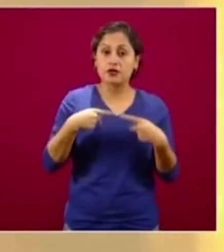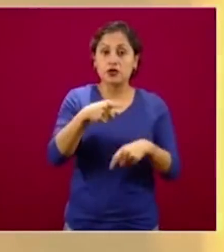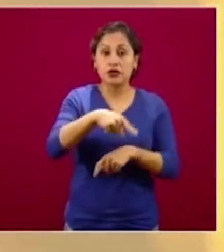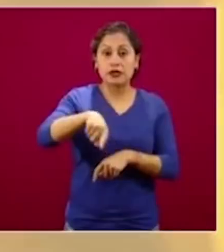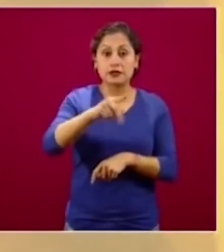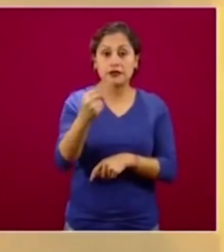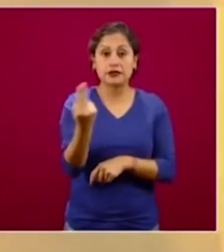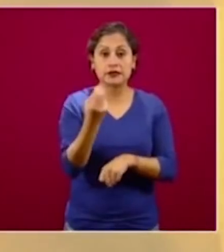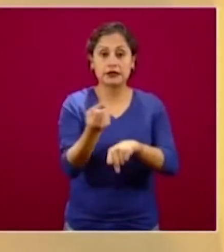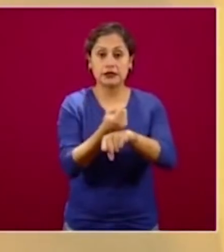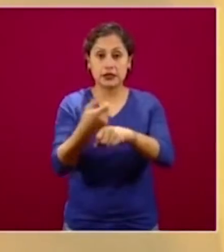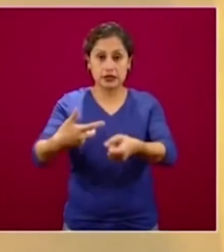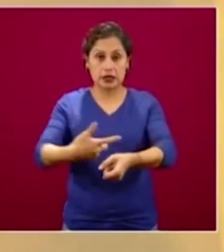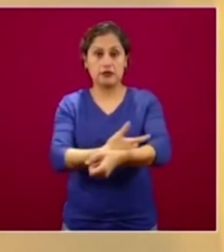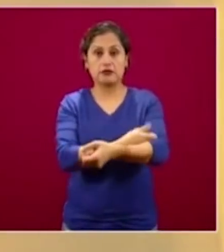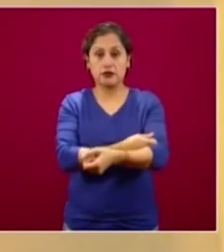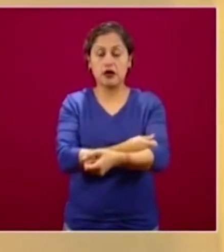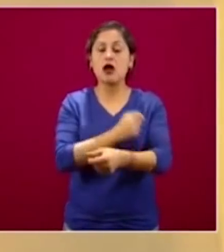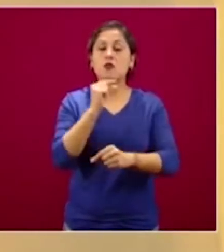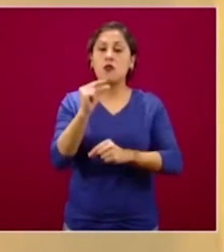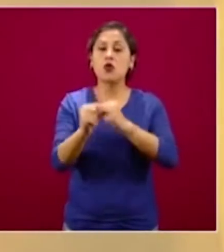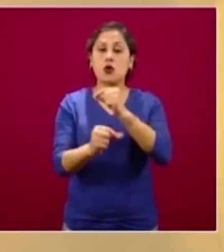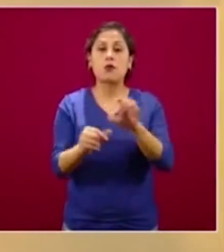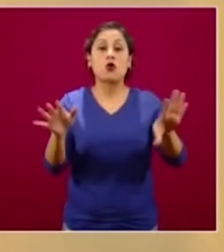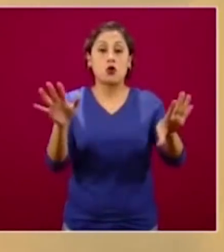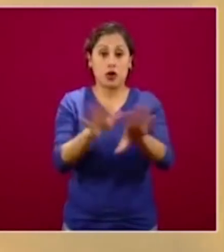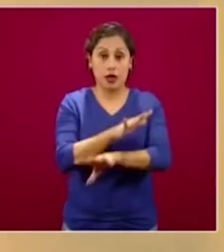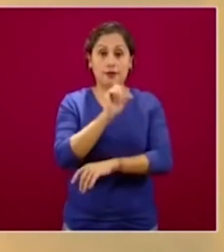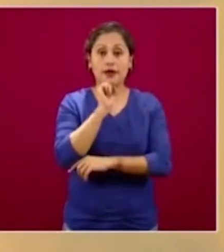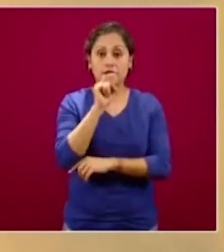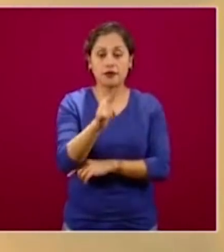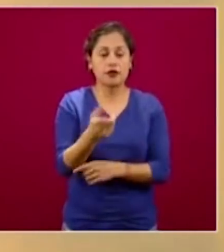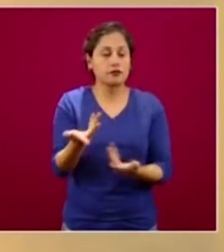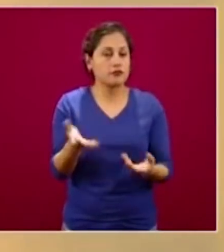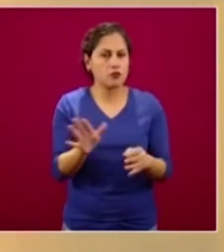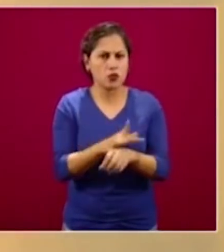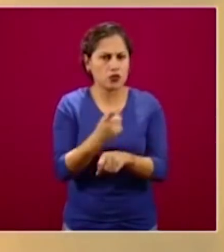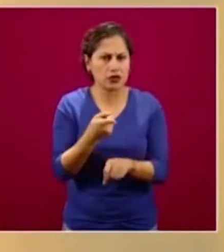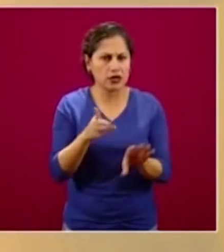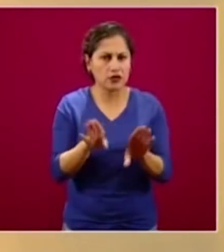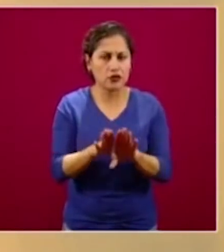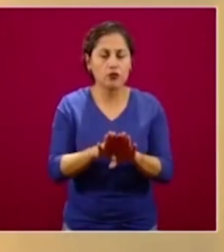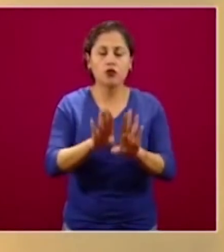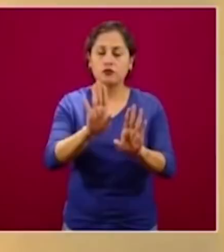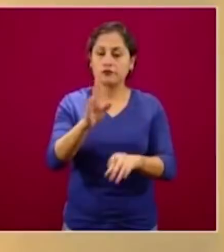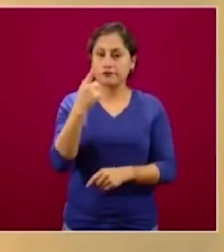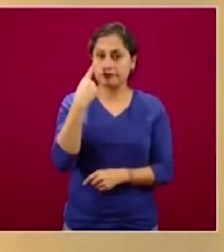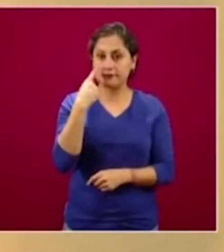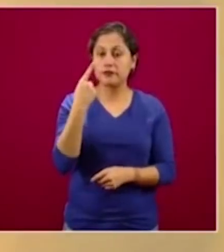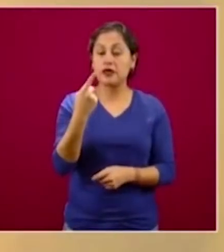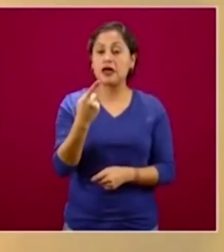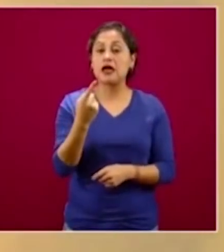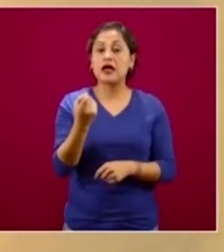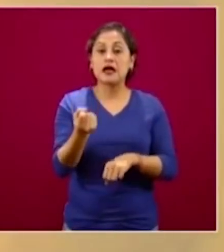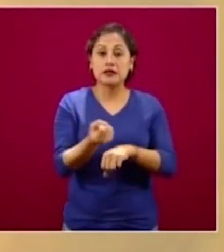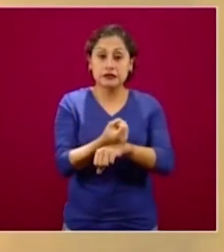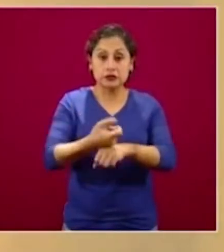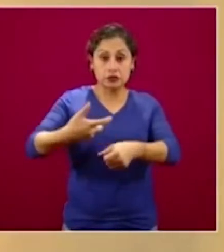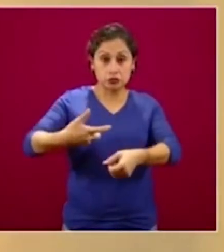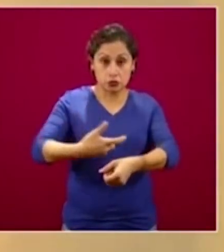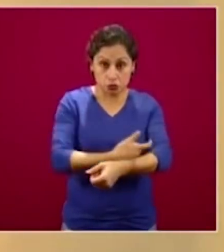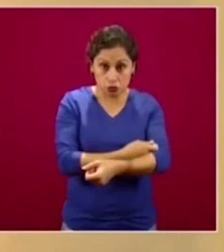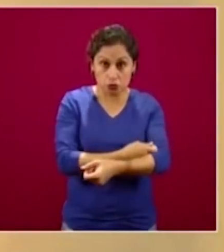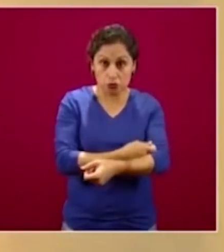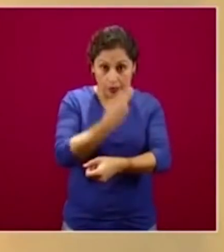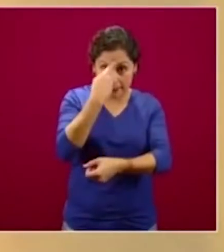han ido evolucionando. ¿Qué significa esto? Se ha ido optimizando la transfusión sanguínea y se